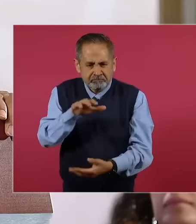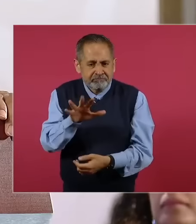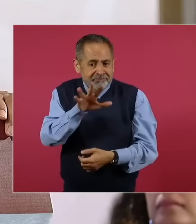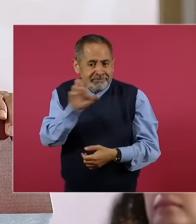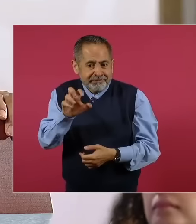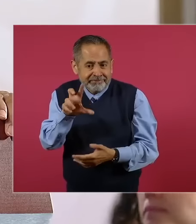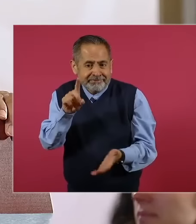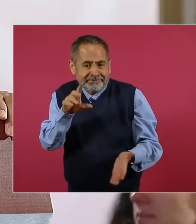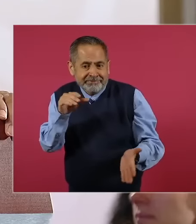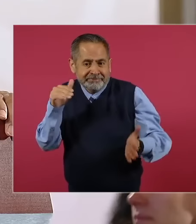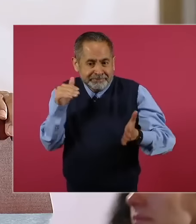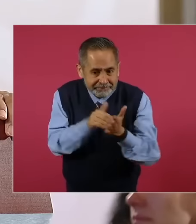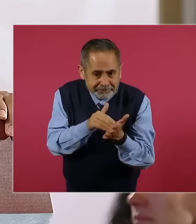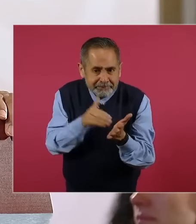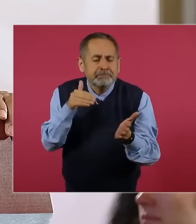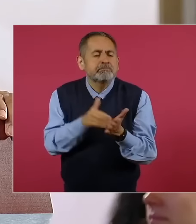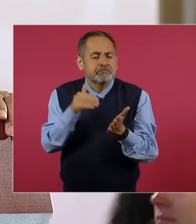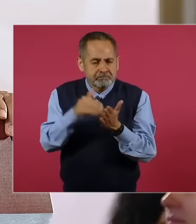530,000,000,000 de pesos,